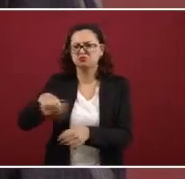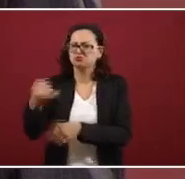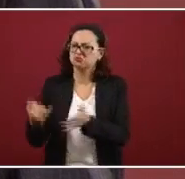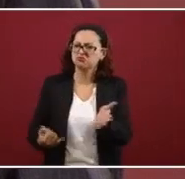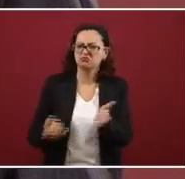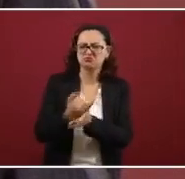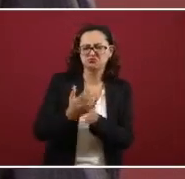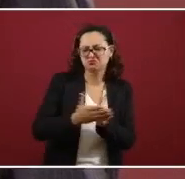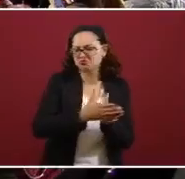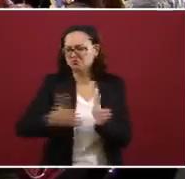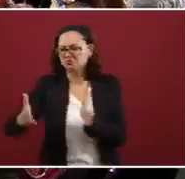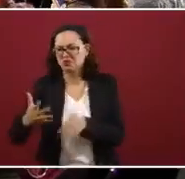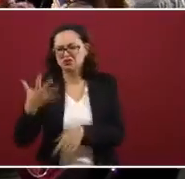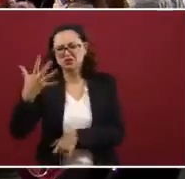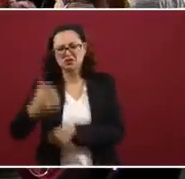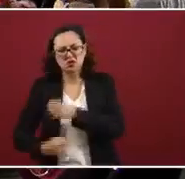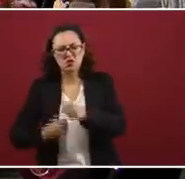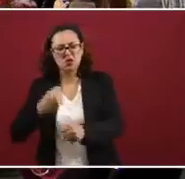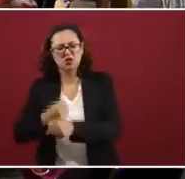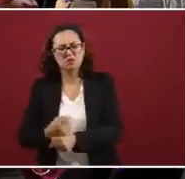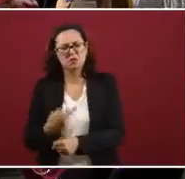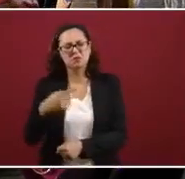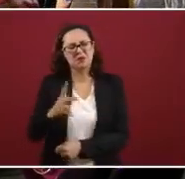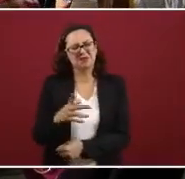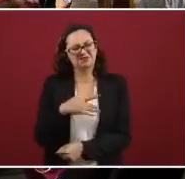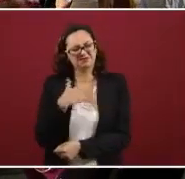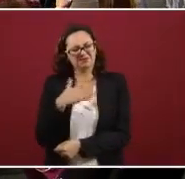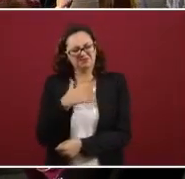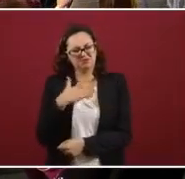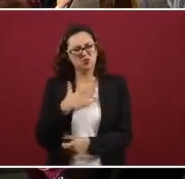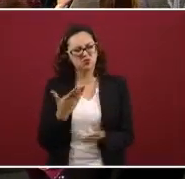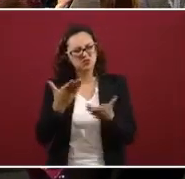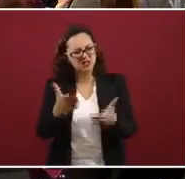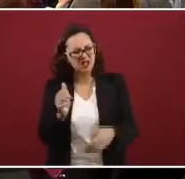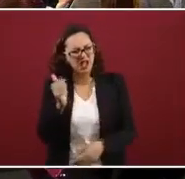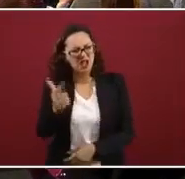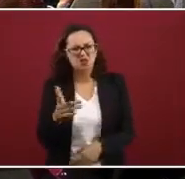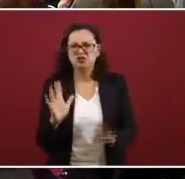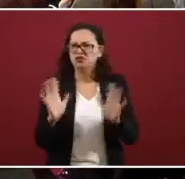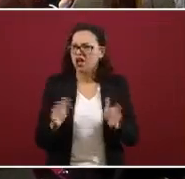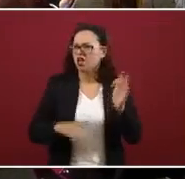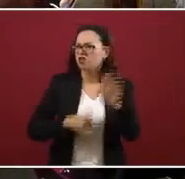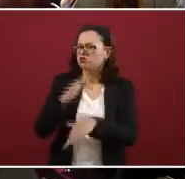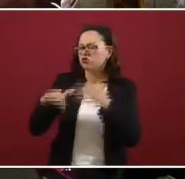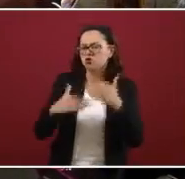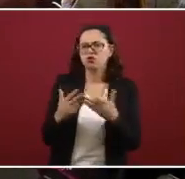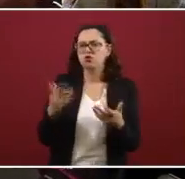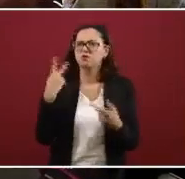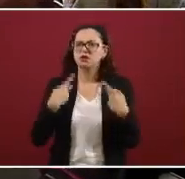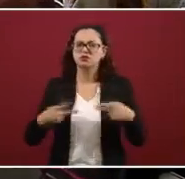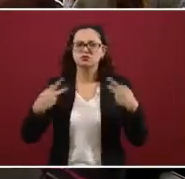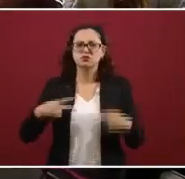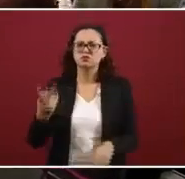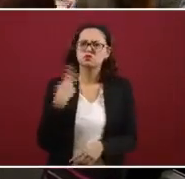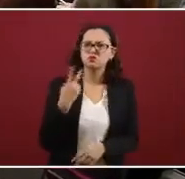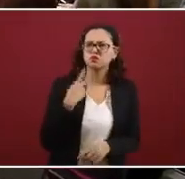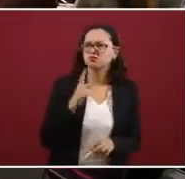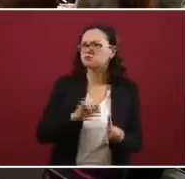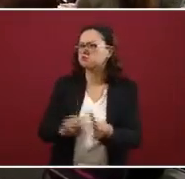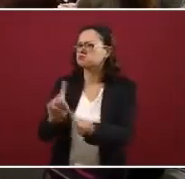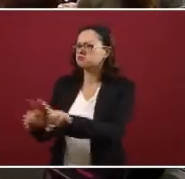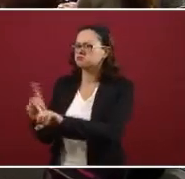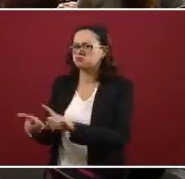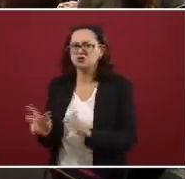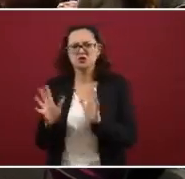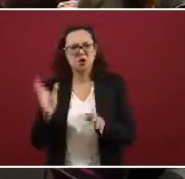los actores políticos se han externado en contra de esta disposición del Congreso de Baja California.